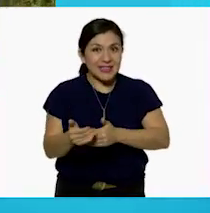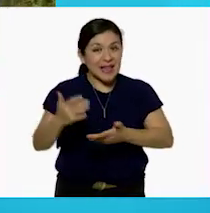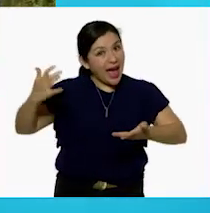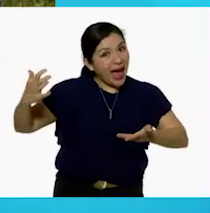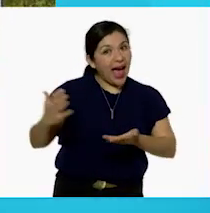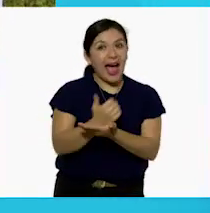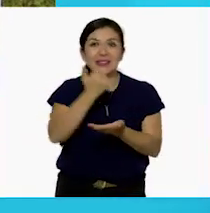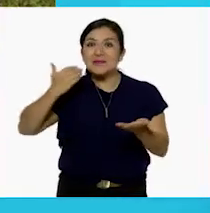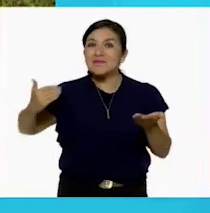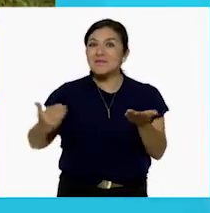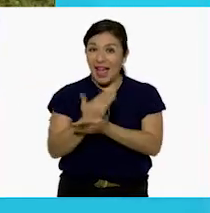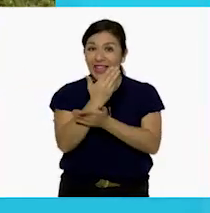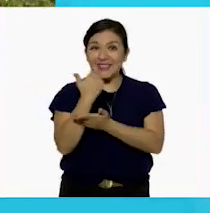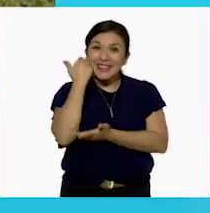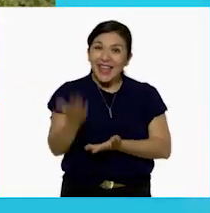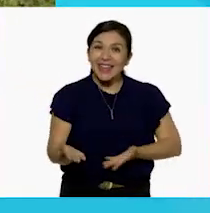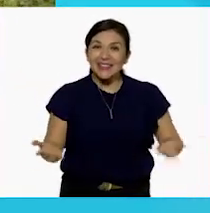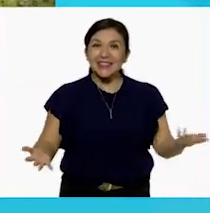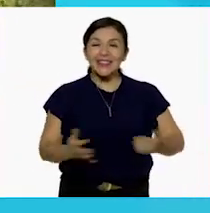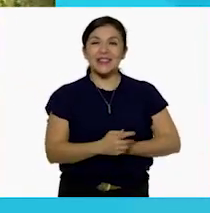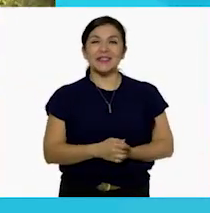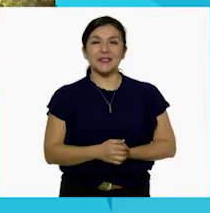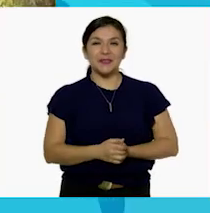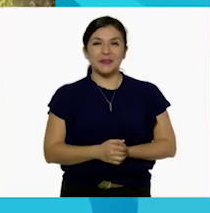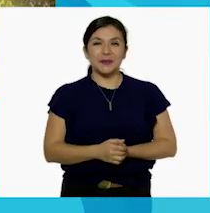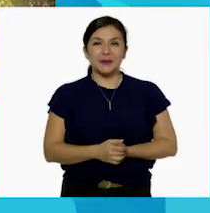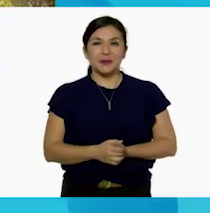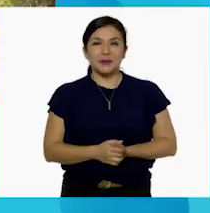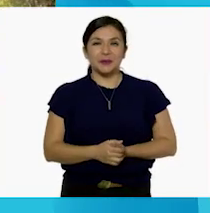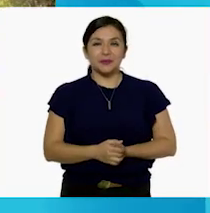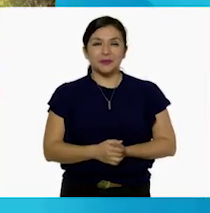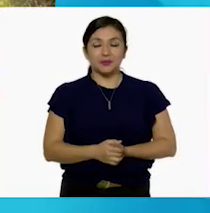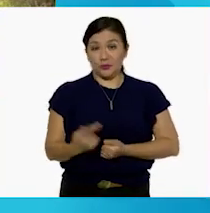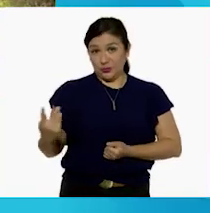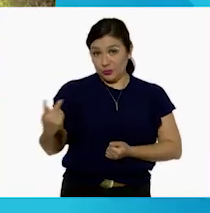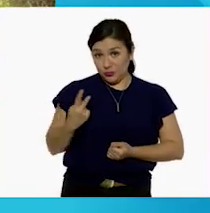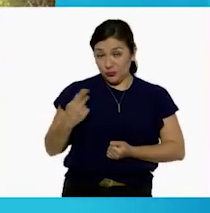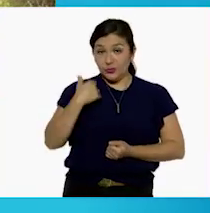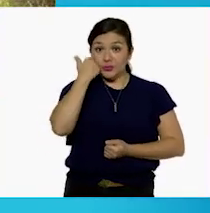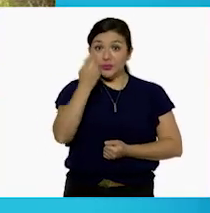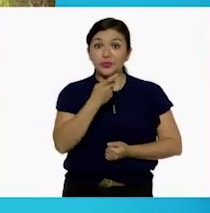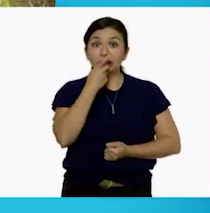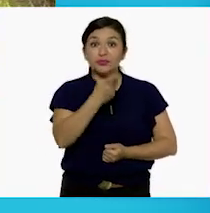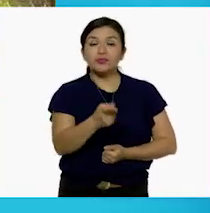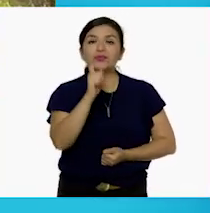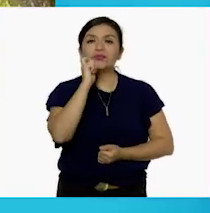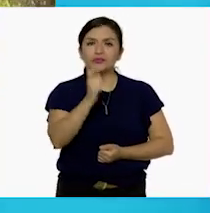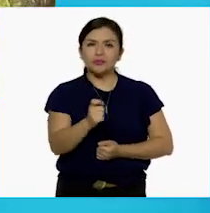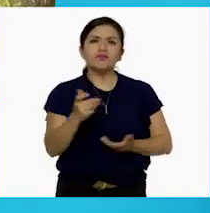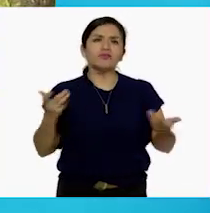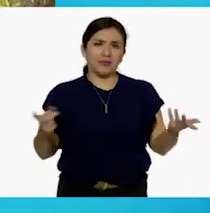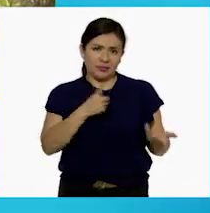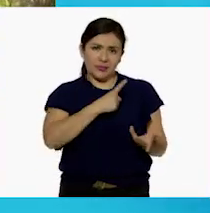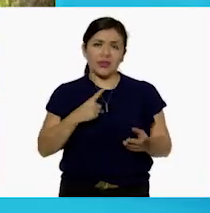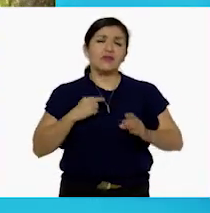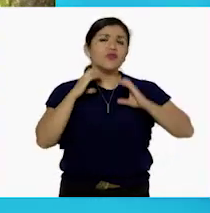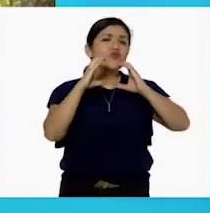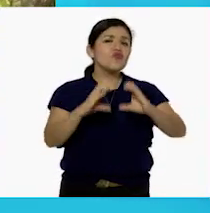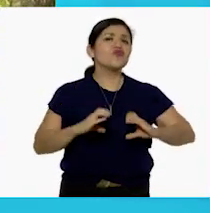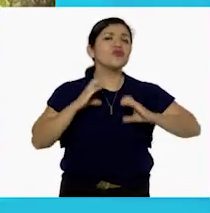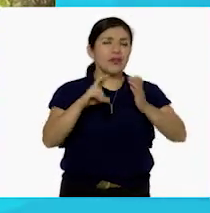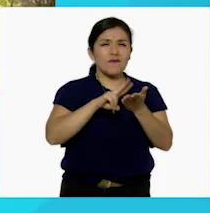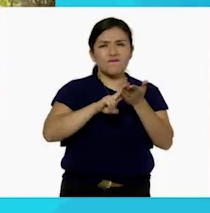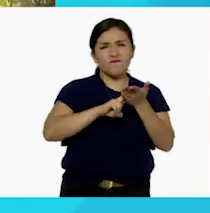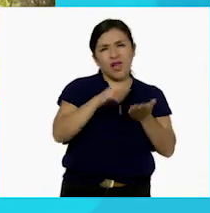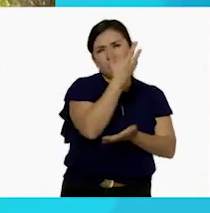llegar a la meta. Lo que Emi y yo les queremos decir es que hay que cuidar las áreas